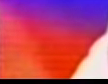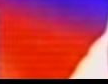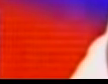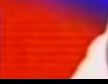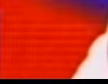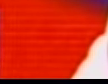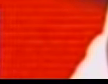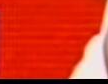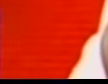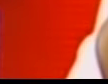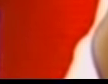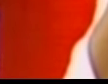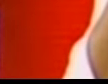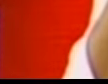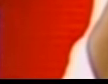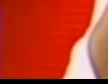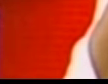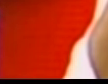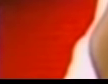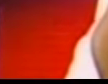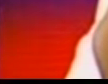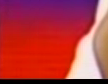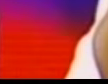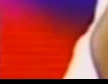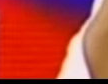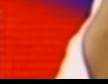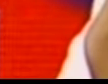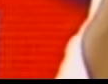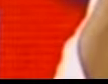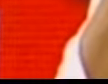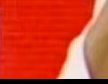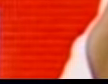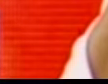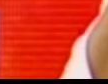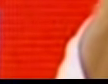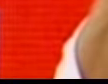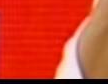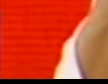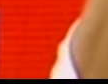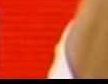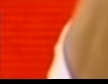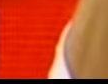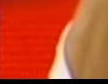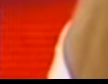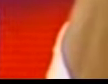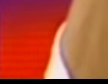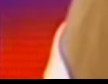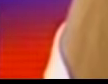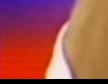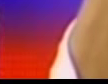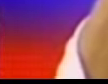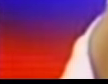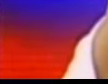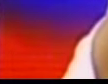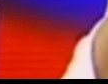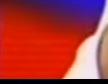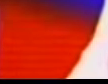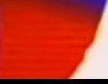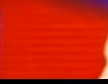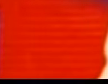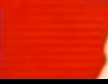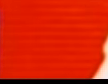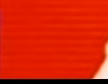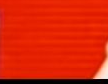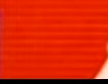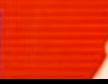muy conveniente para los taxistas. Ahorran plata a ellos, ahorra plata el gobierno, ahorra plata a la sociedad, ahorramos contaminación, etc. Hay